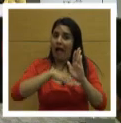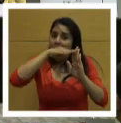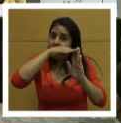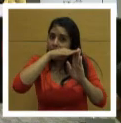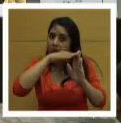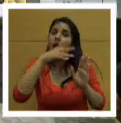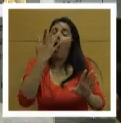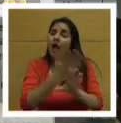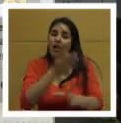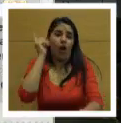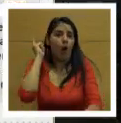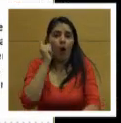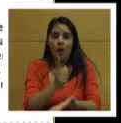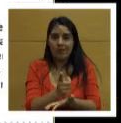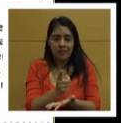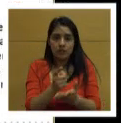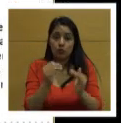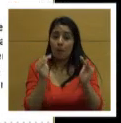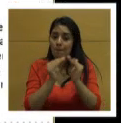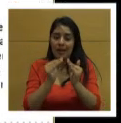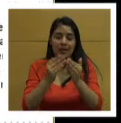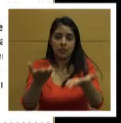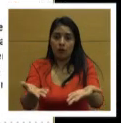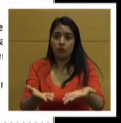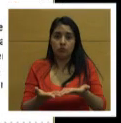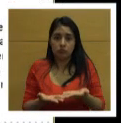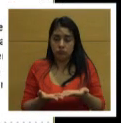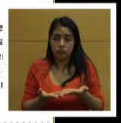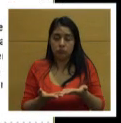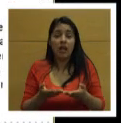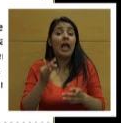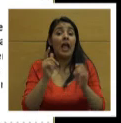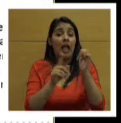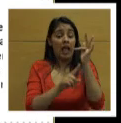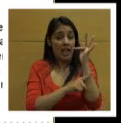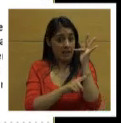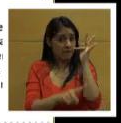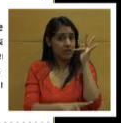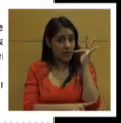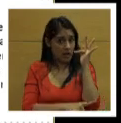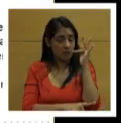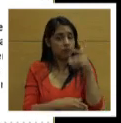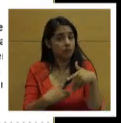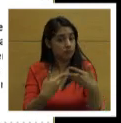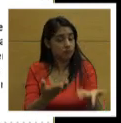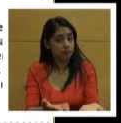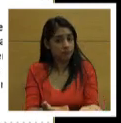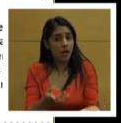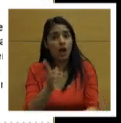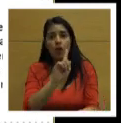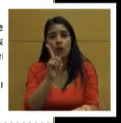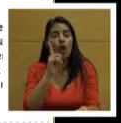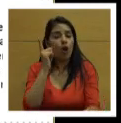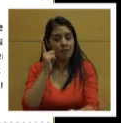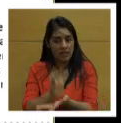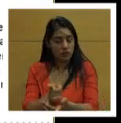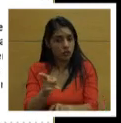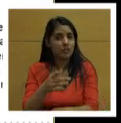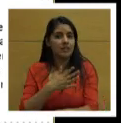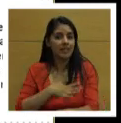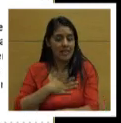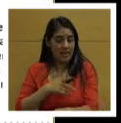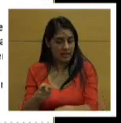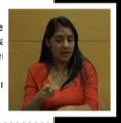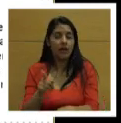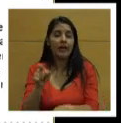hay una obligación para ofrecerle casa de acogida de parte del fiscal. No hay una obligación para aceptarla a la mujer porque se respeta mucho lo que es el